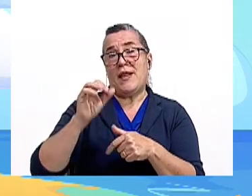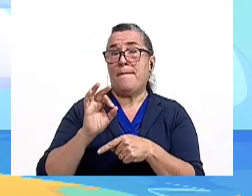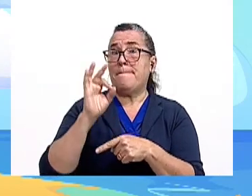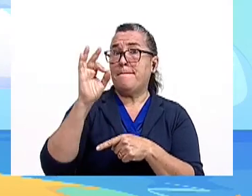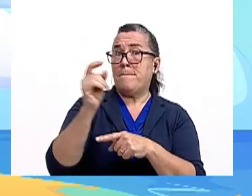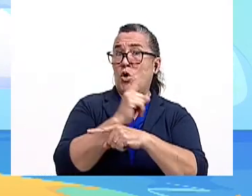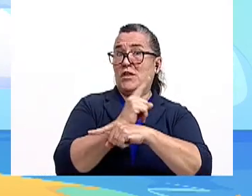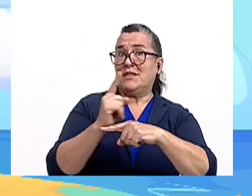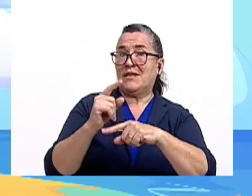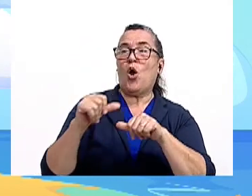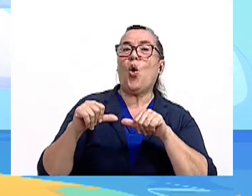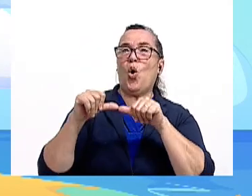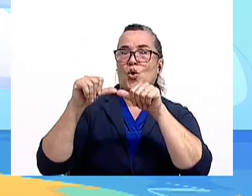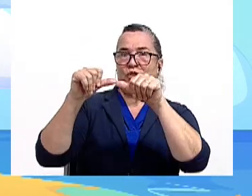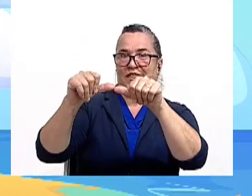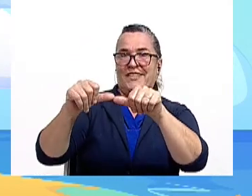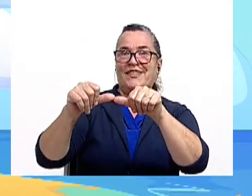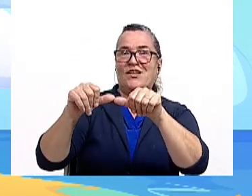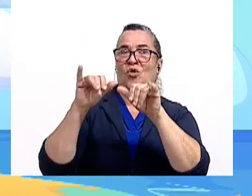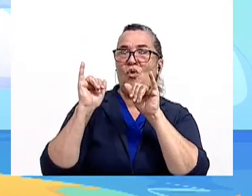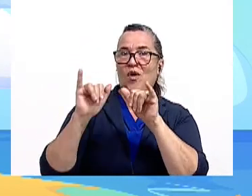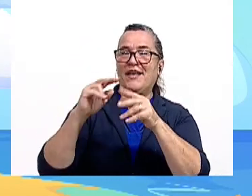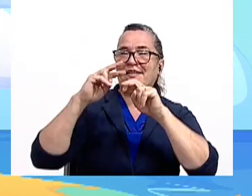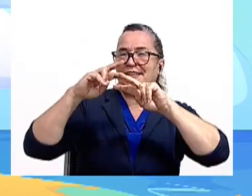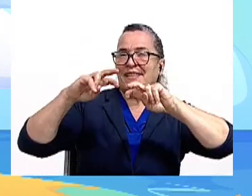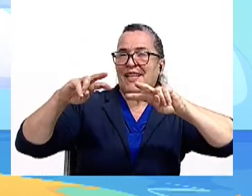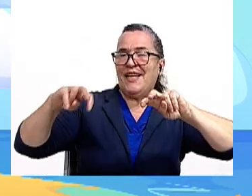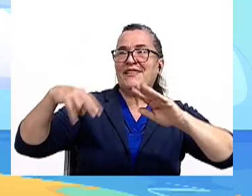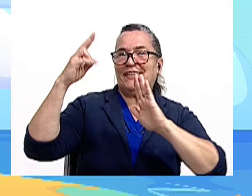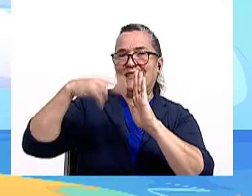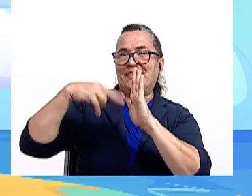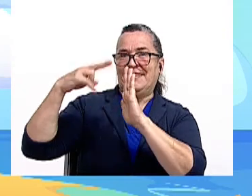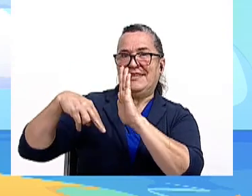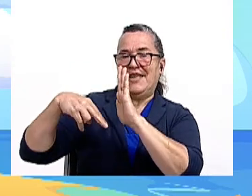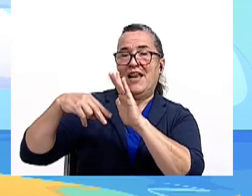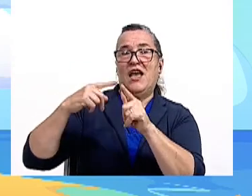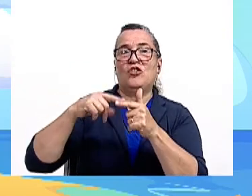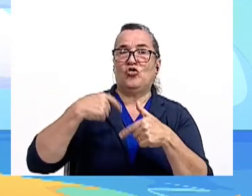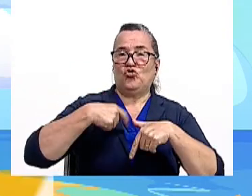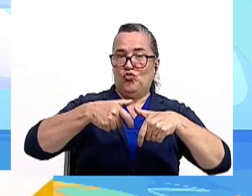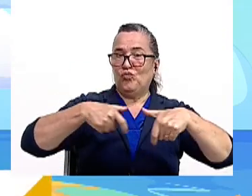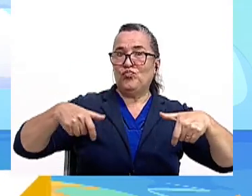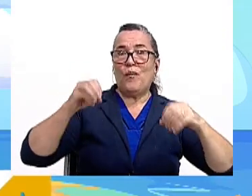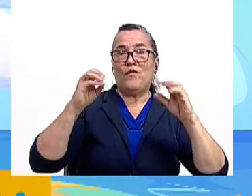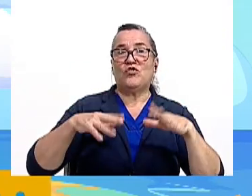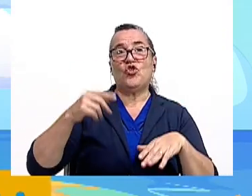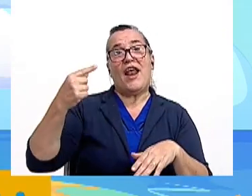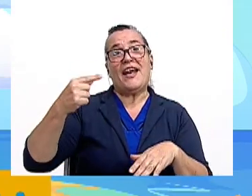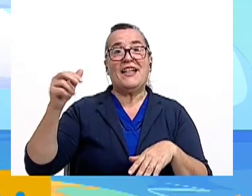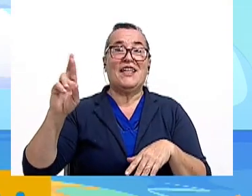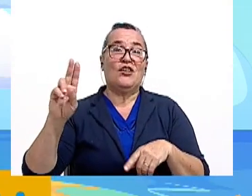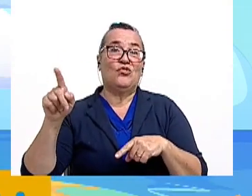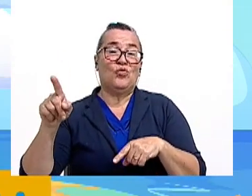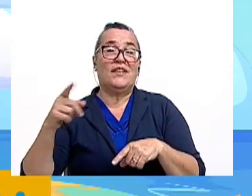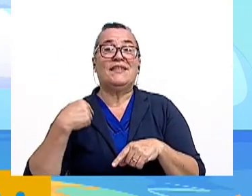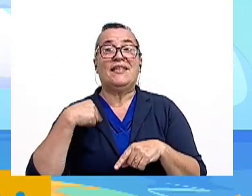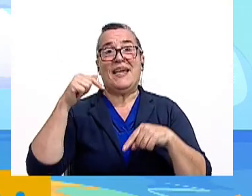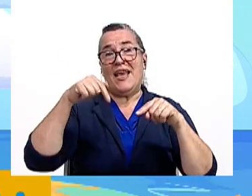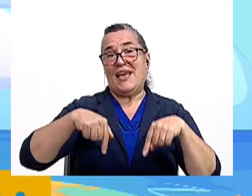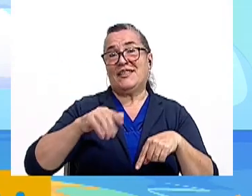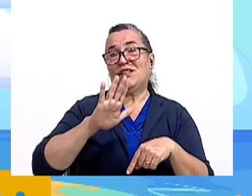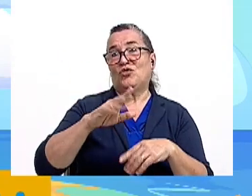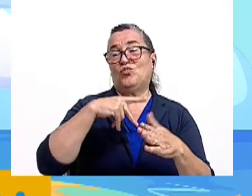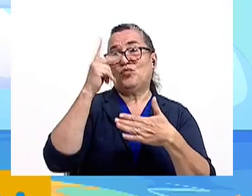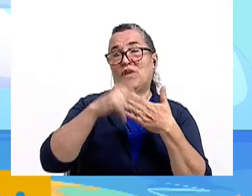próxima semana continuamos con este análisis literario. Yo soy la profesora Gretel Ruiz y este fue